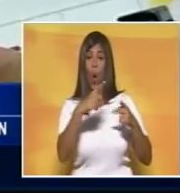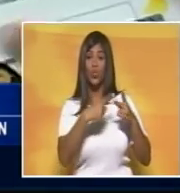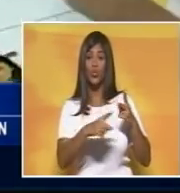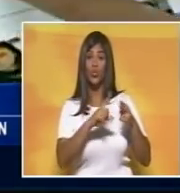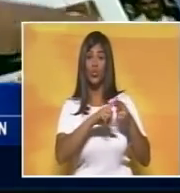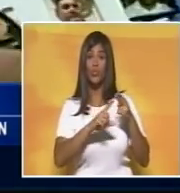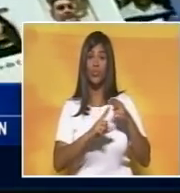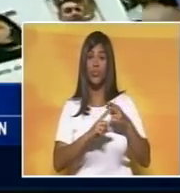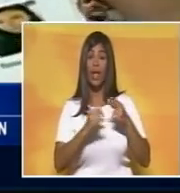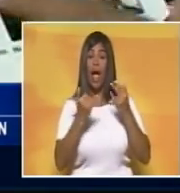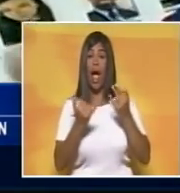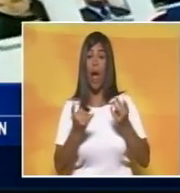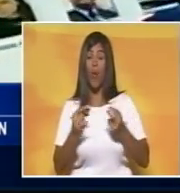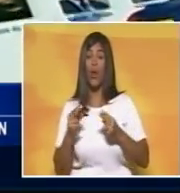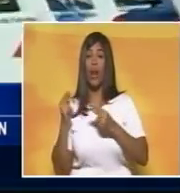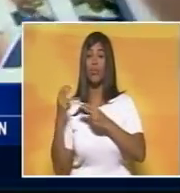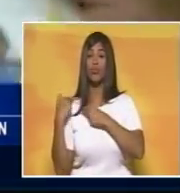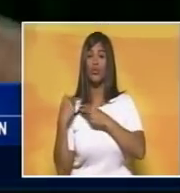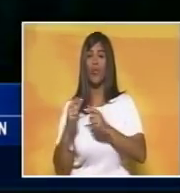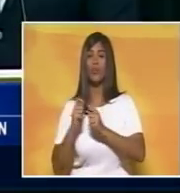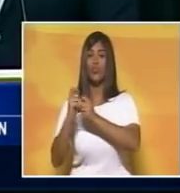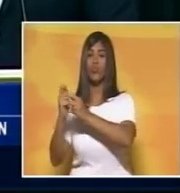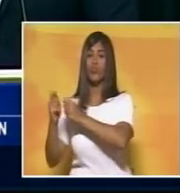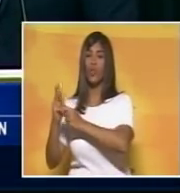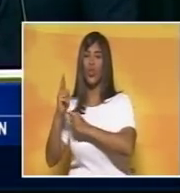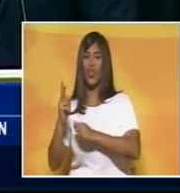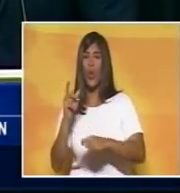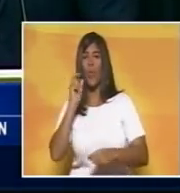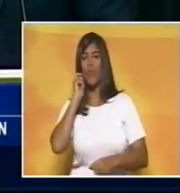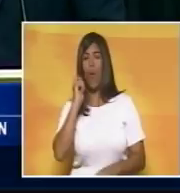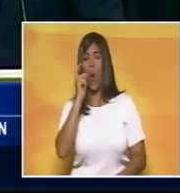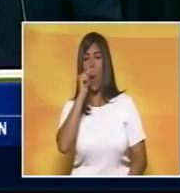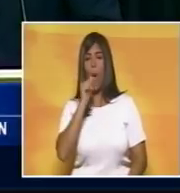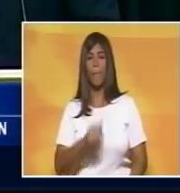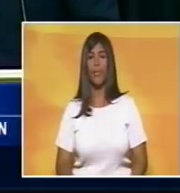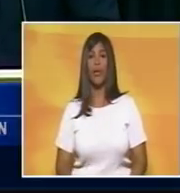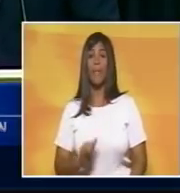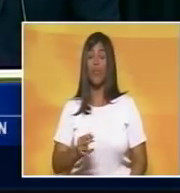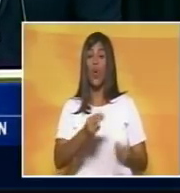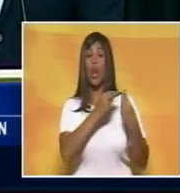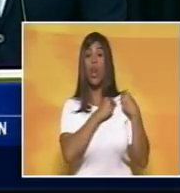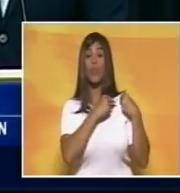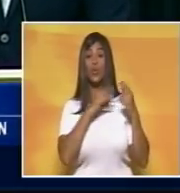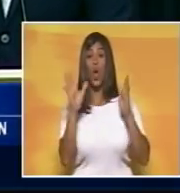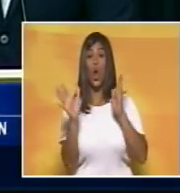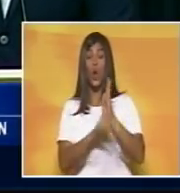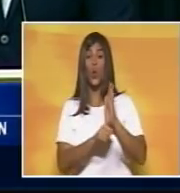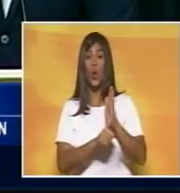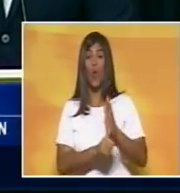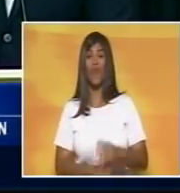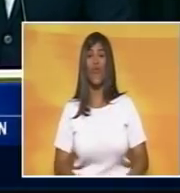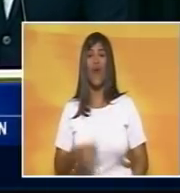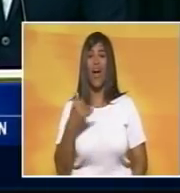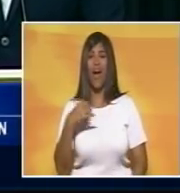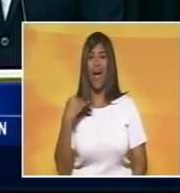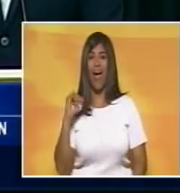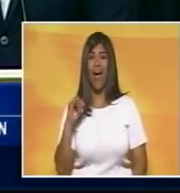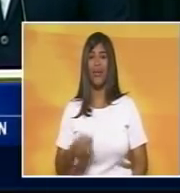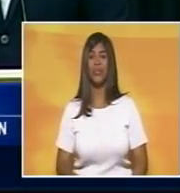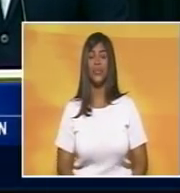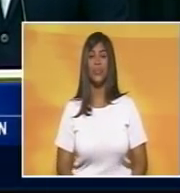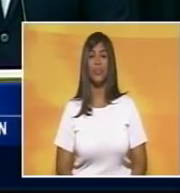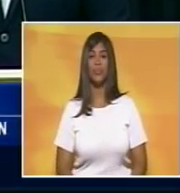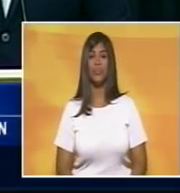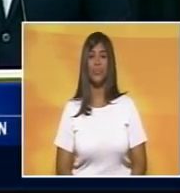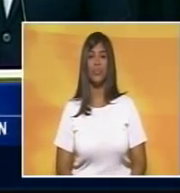Olivares y encargan a estos dos de ese gigantesco robo que se perpetró